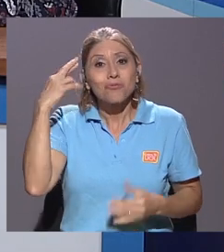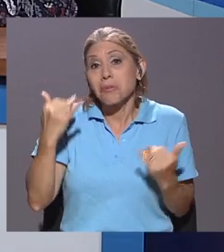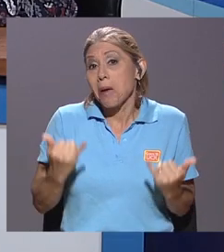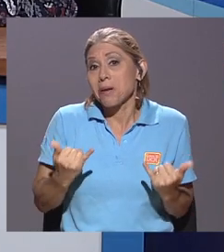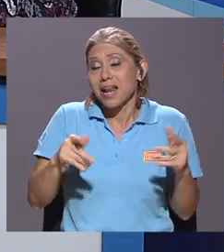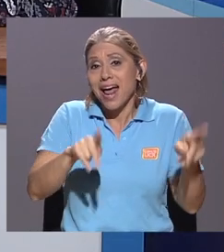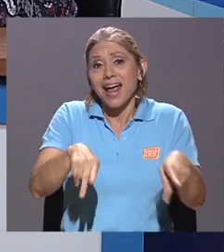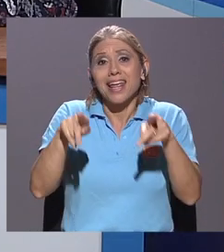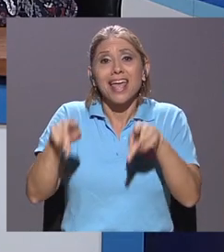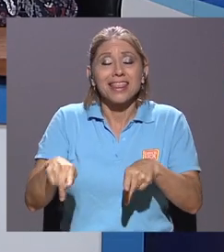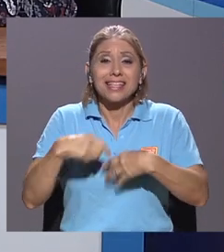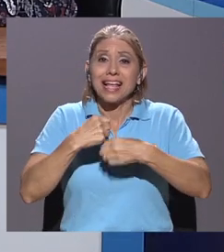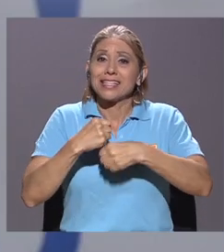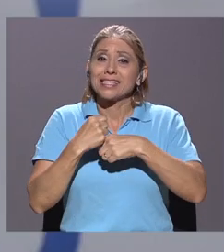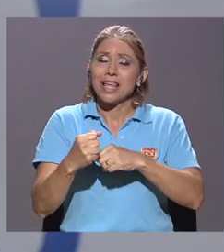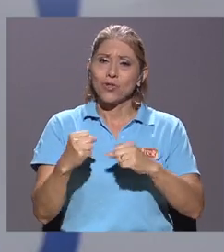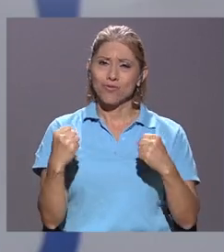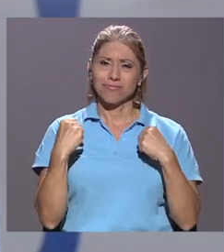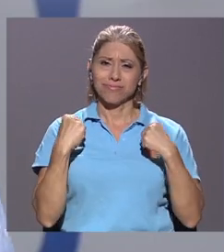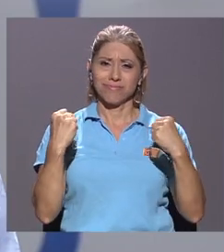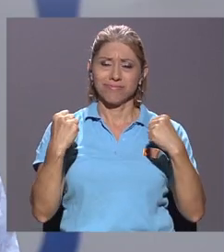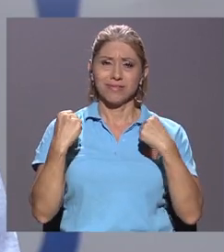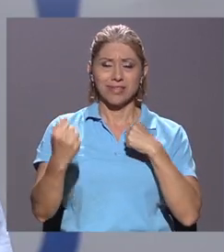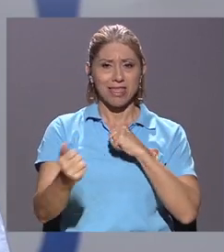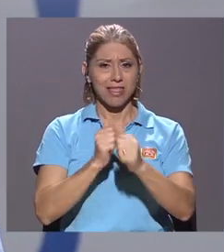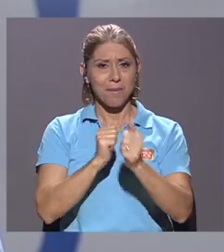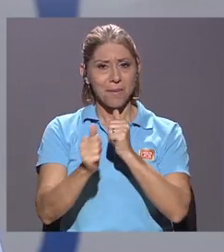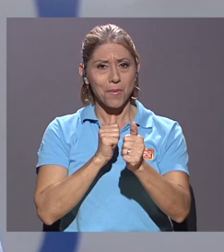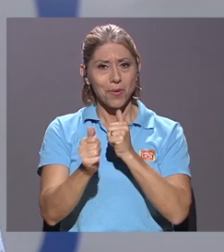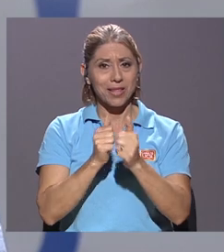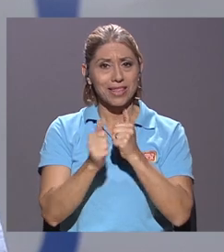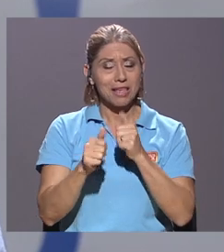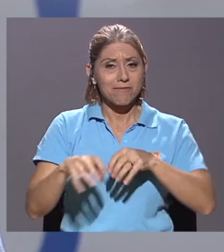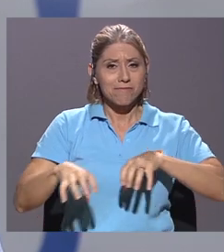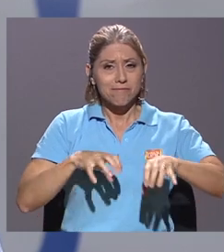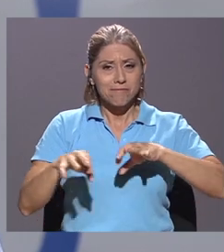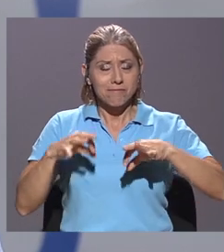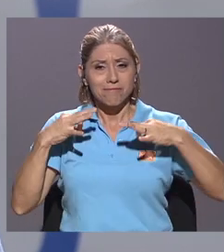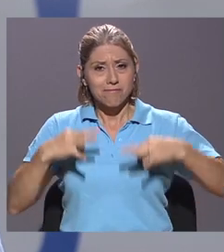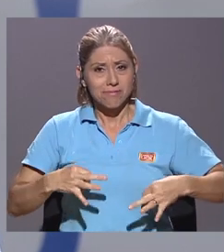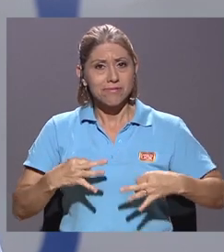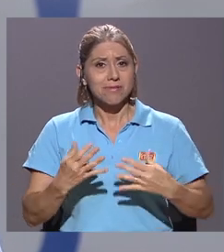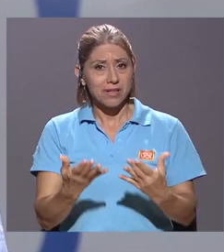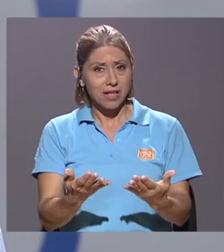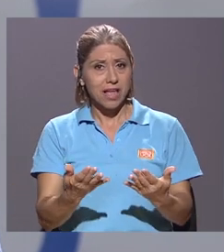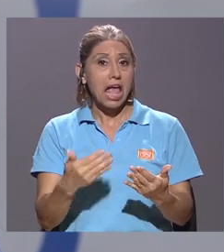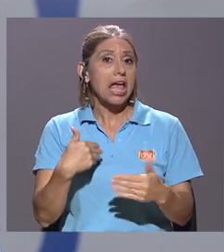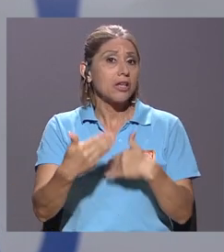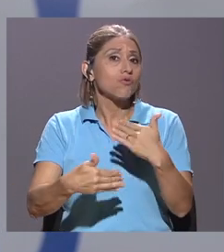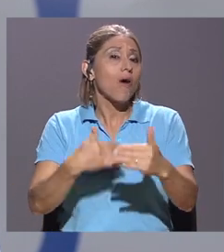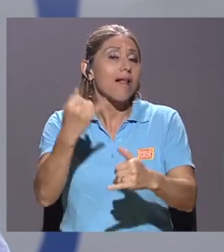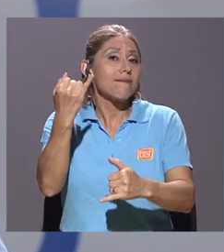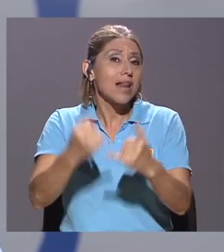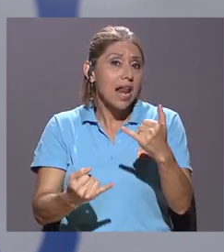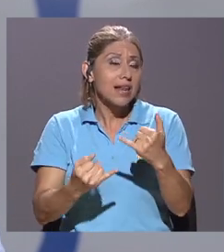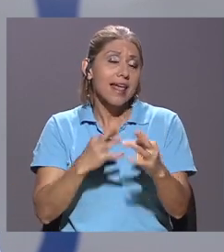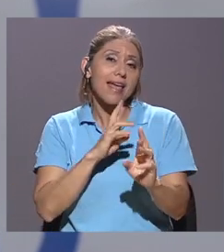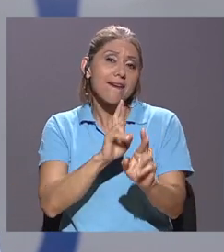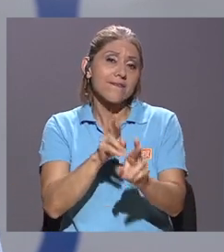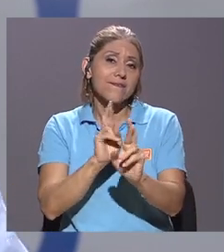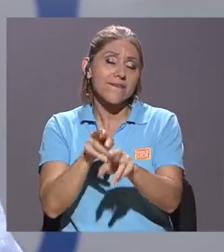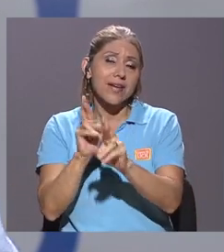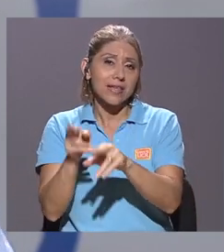ejercicio hacer deporte y eso al final tendrá los efectos que ya conocemos